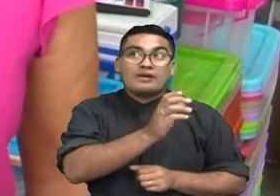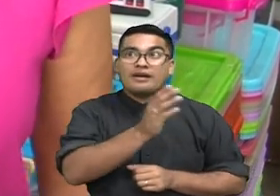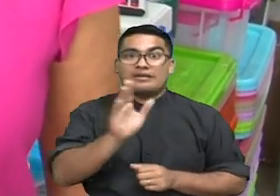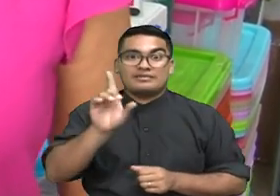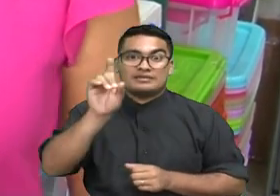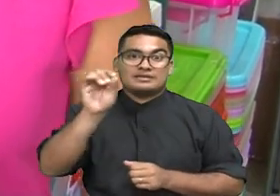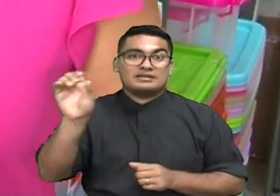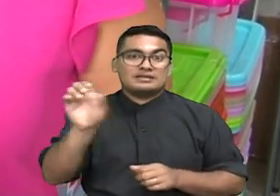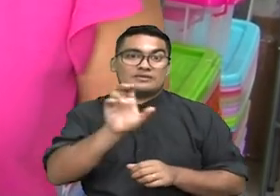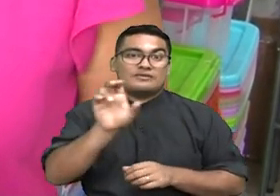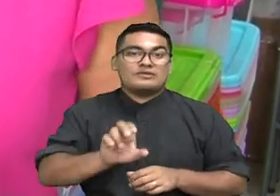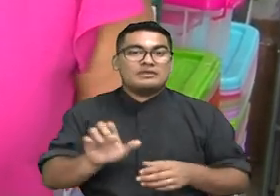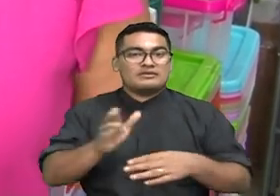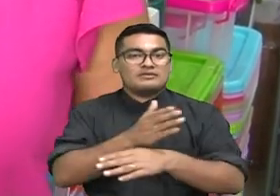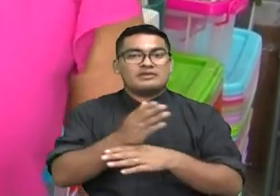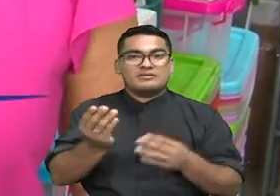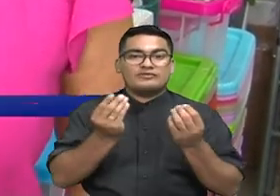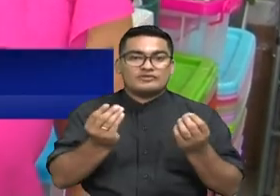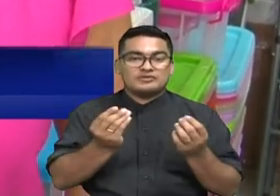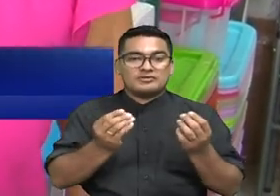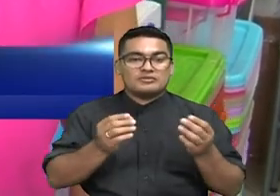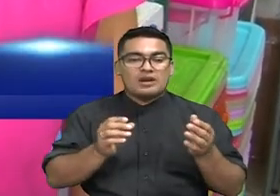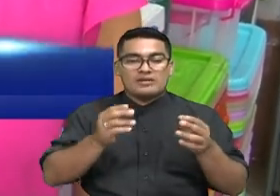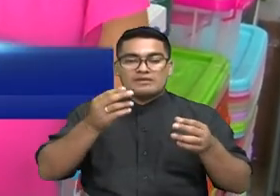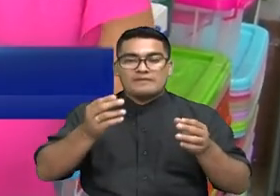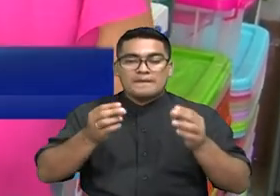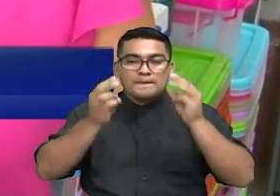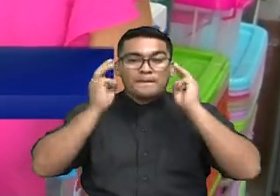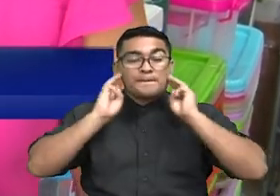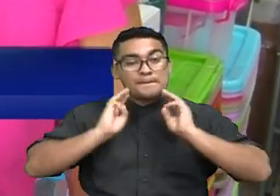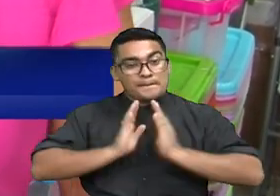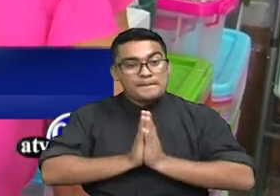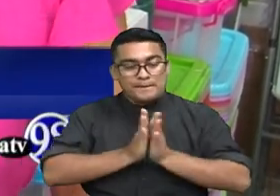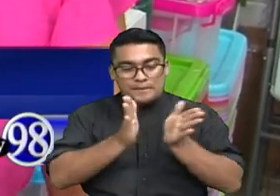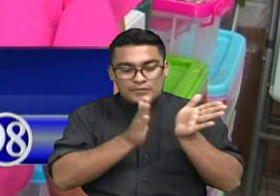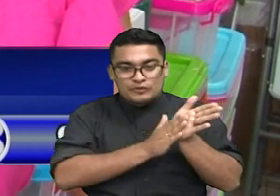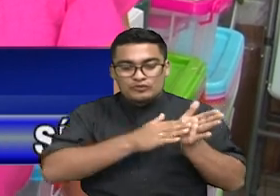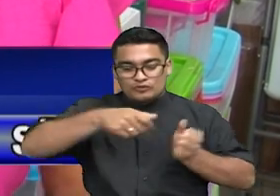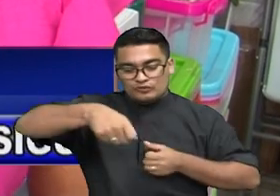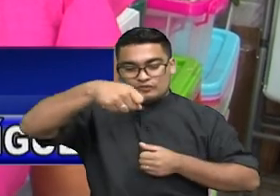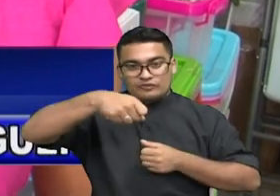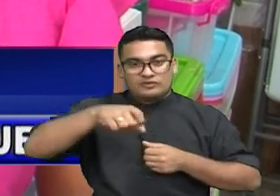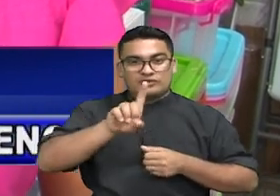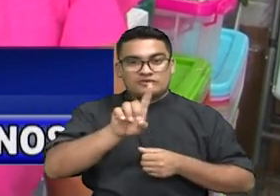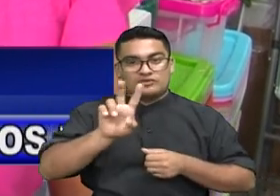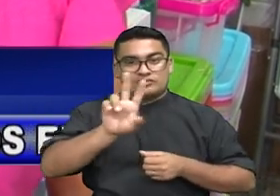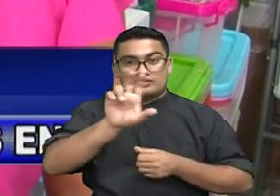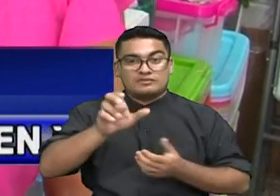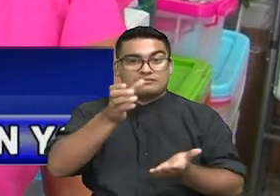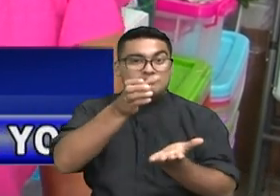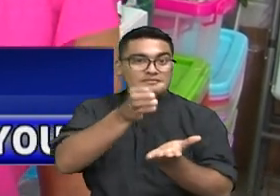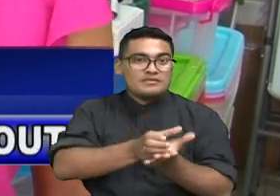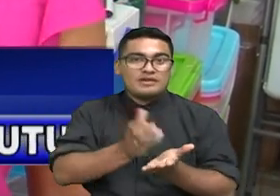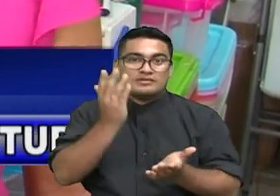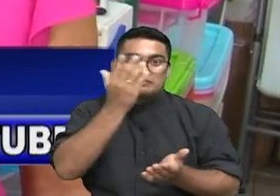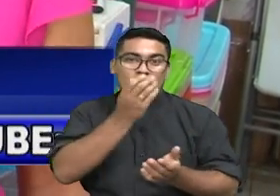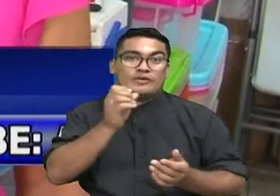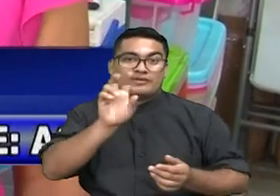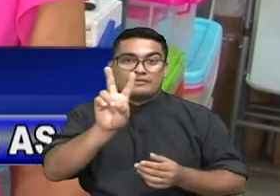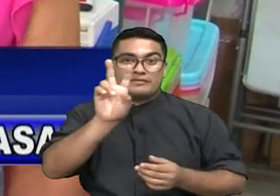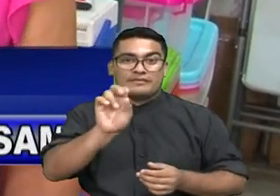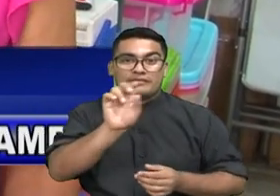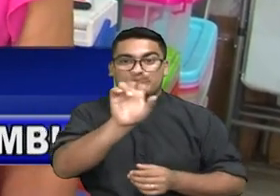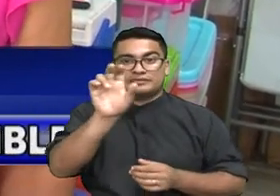Córdoba. Aquí tenemos variedad. Tenemos con imagen de la Virgen unas cubetitas que valen 12 Córdoba, unos vasos muy bonitos, elegantes, que valen 20